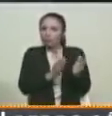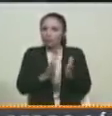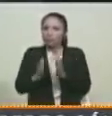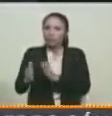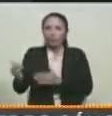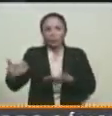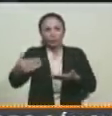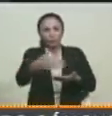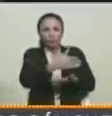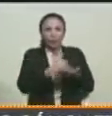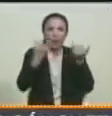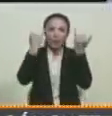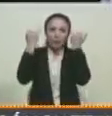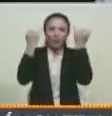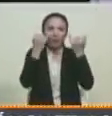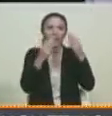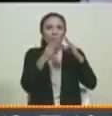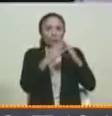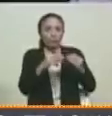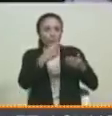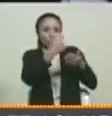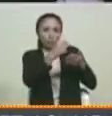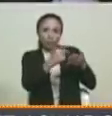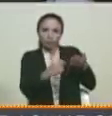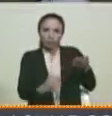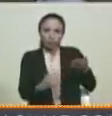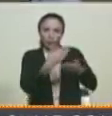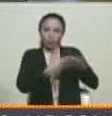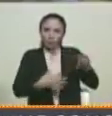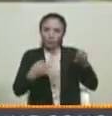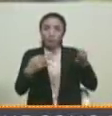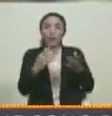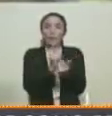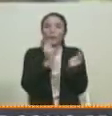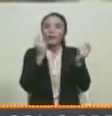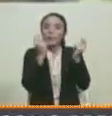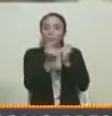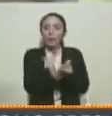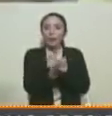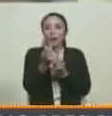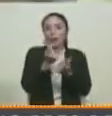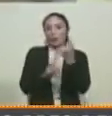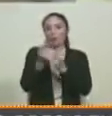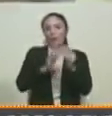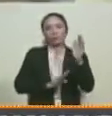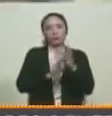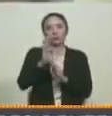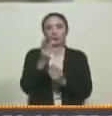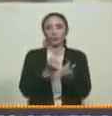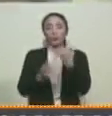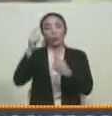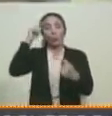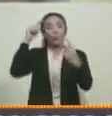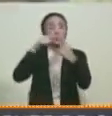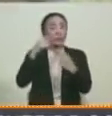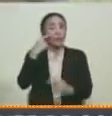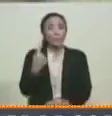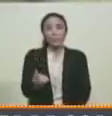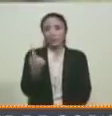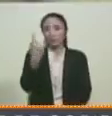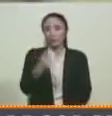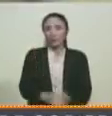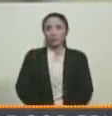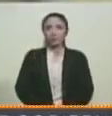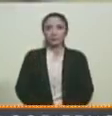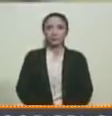ir afinando la capacidad de transformar el modelo económico como tarea central. Y yo le